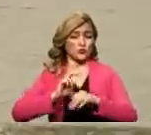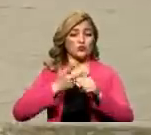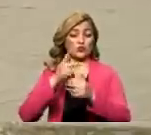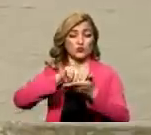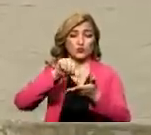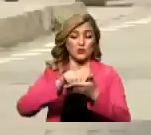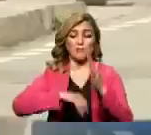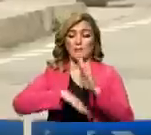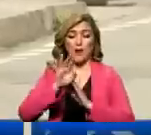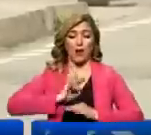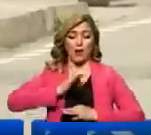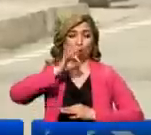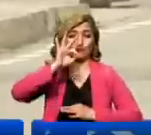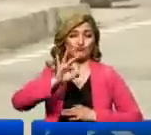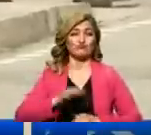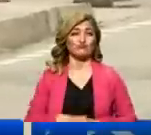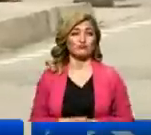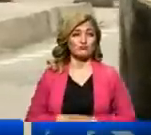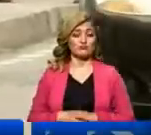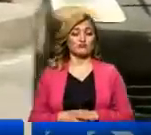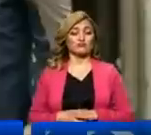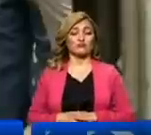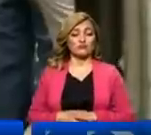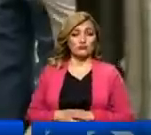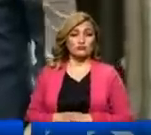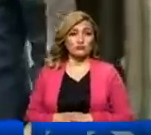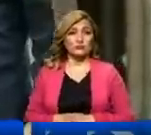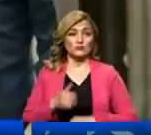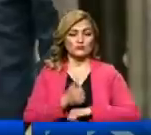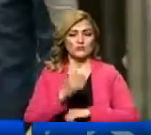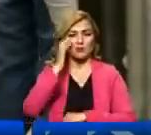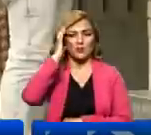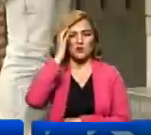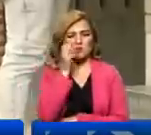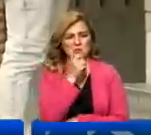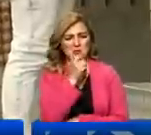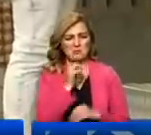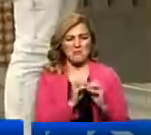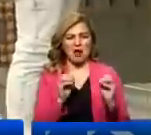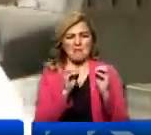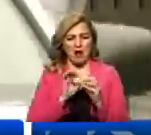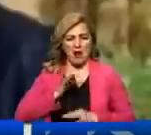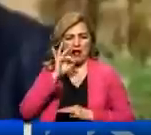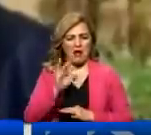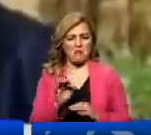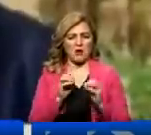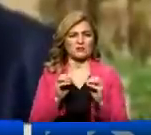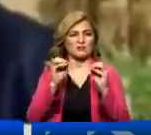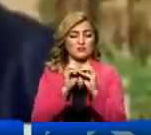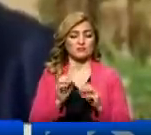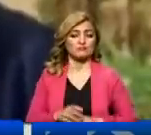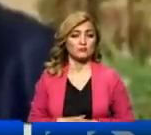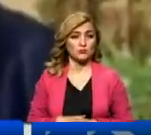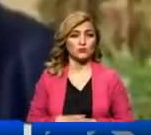Panorama en Quito frente a la pandemia del nuevo coronavirus empieza a preocupar a las autoridades ante el incremento del número de contagios. Cada vez